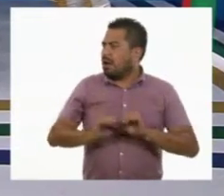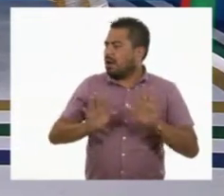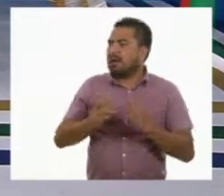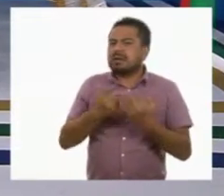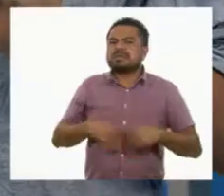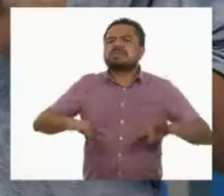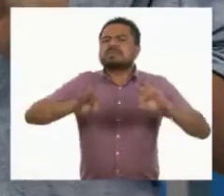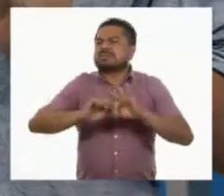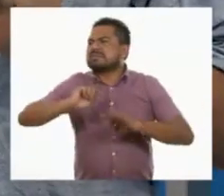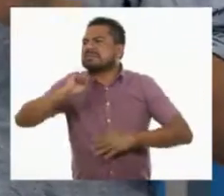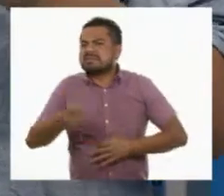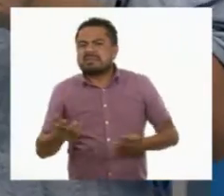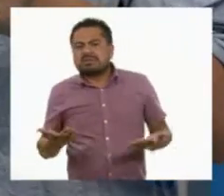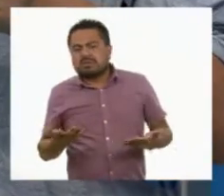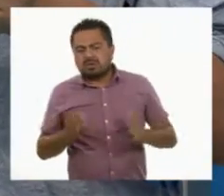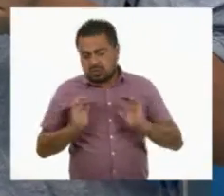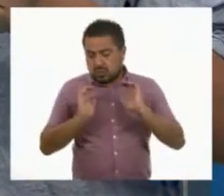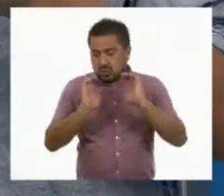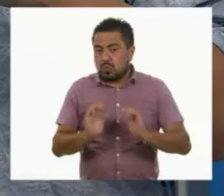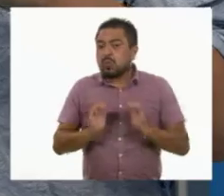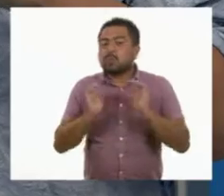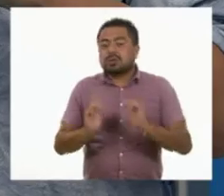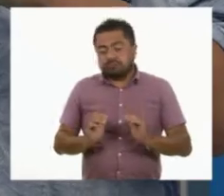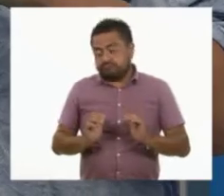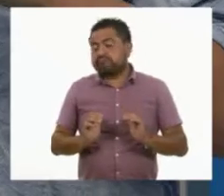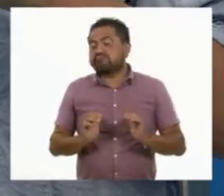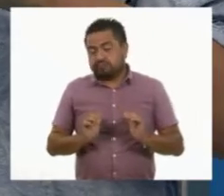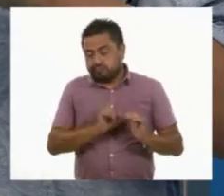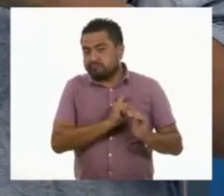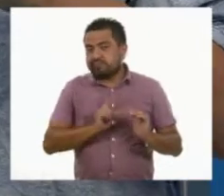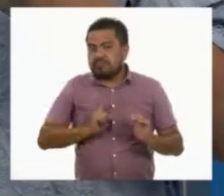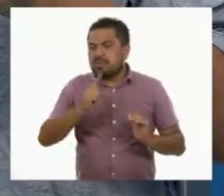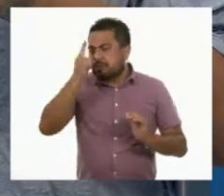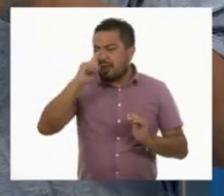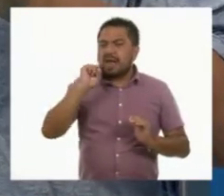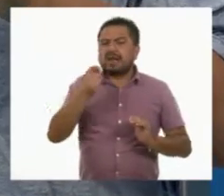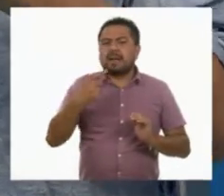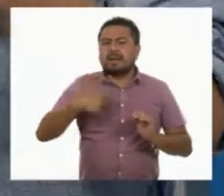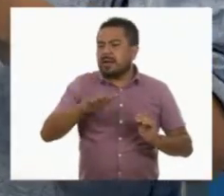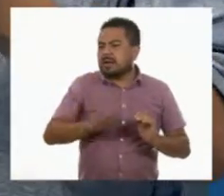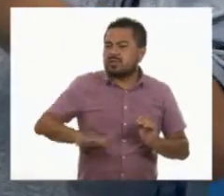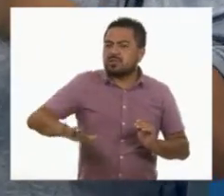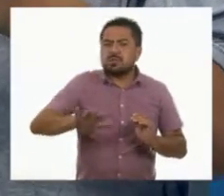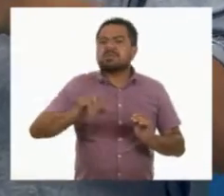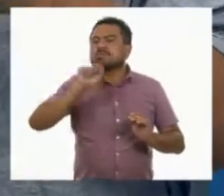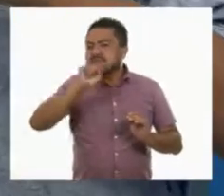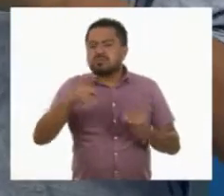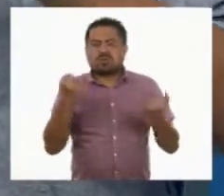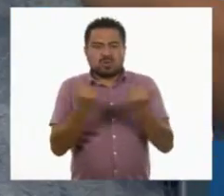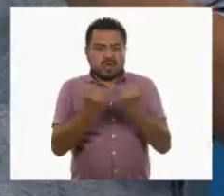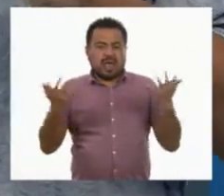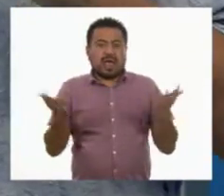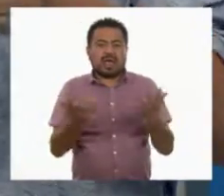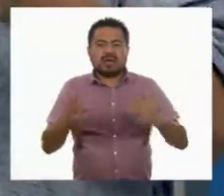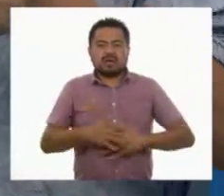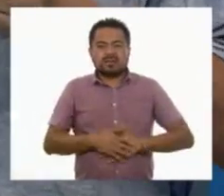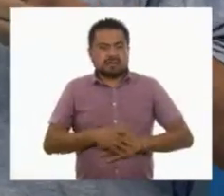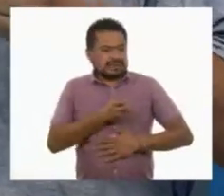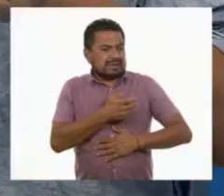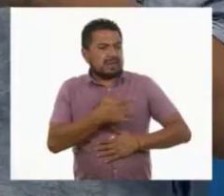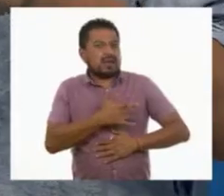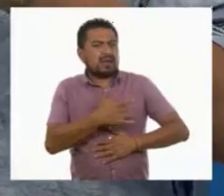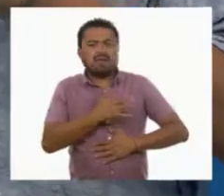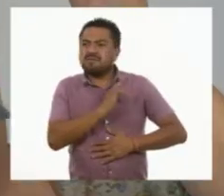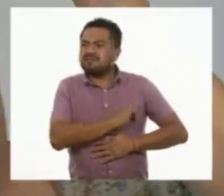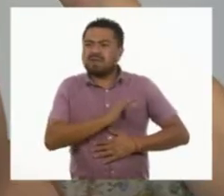lo importante es cuidarnos, ¿no? Para que los demás también lo hagan. ¡Ay, eso me hace muy